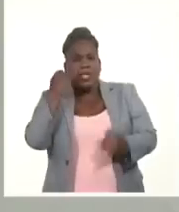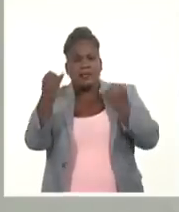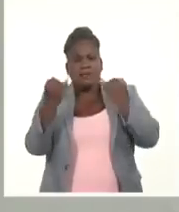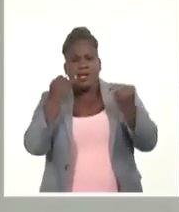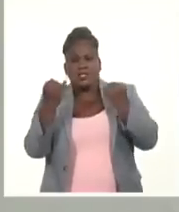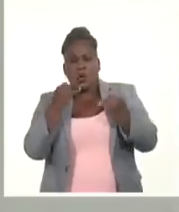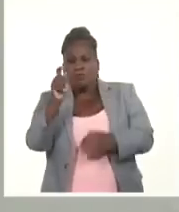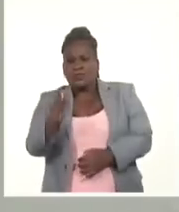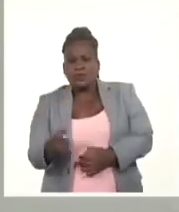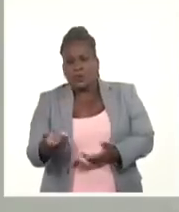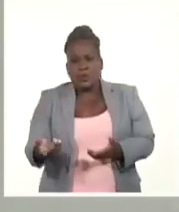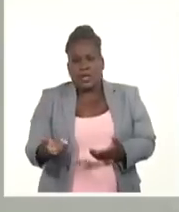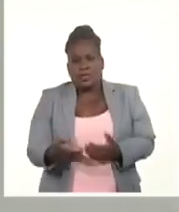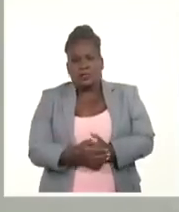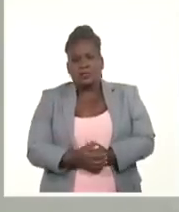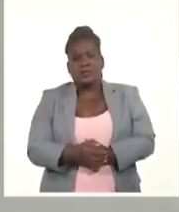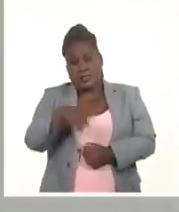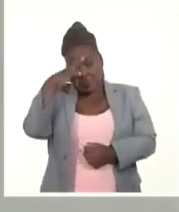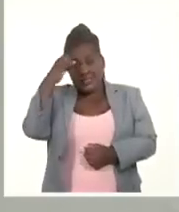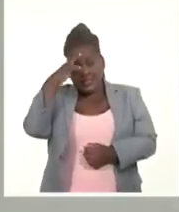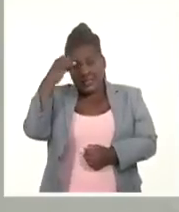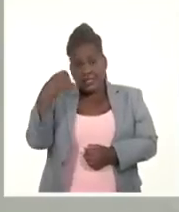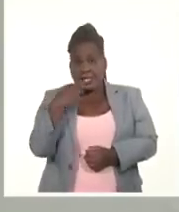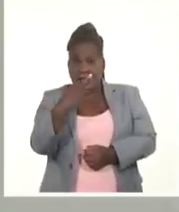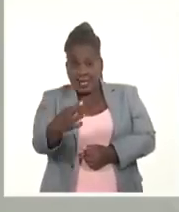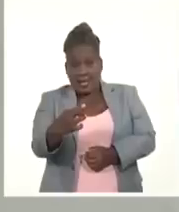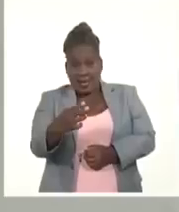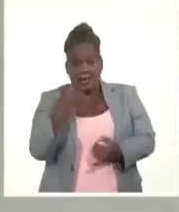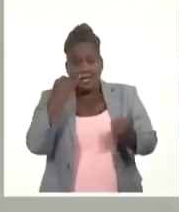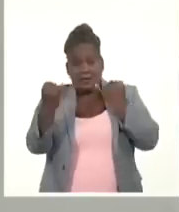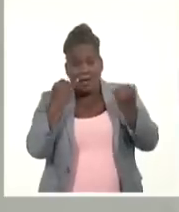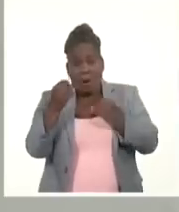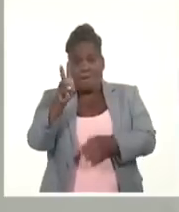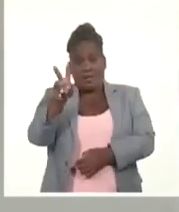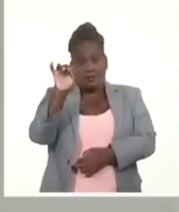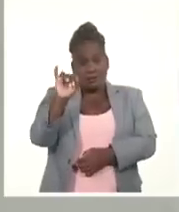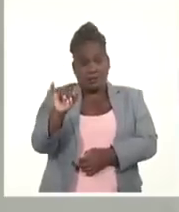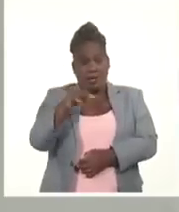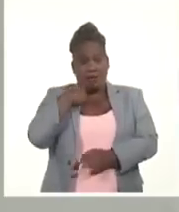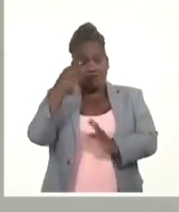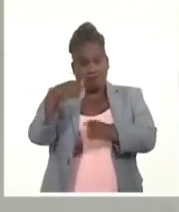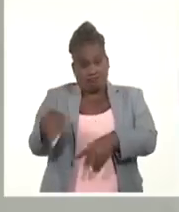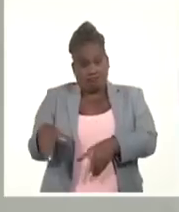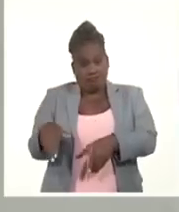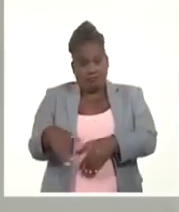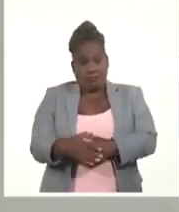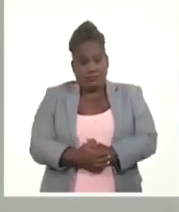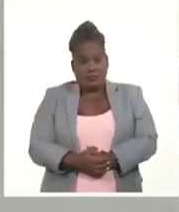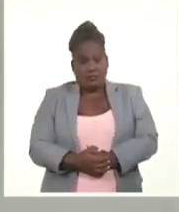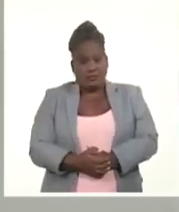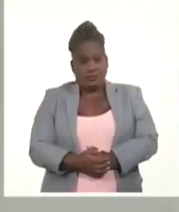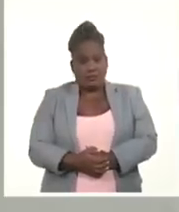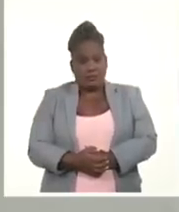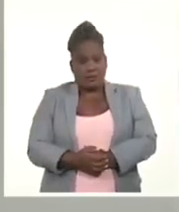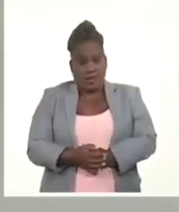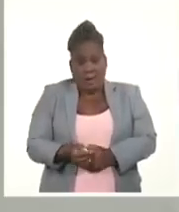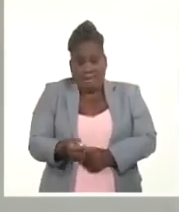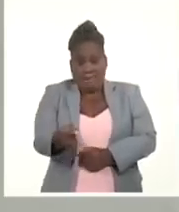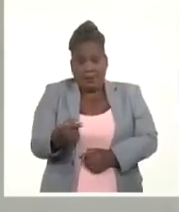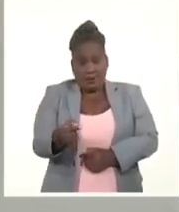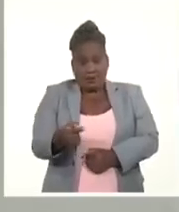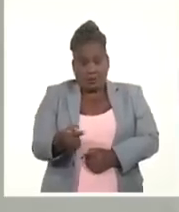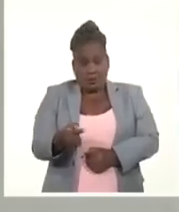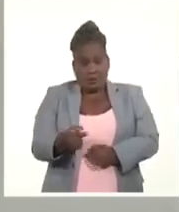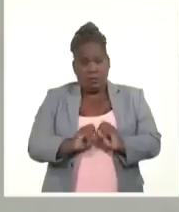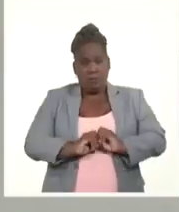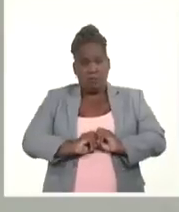Sí. Se han identificado los 26 fallecidos y tenemos que informar que en breve será